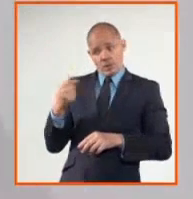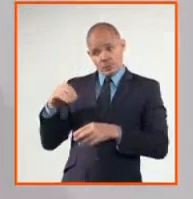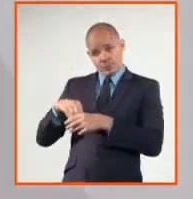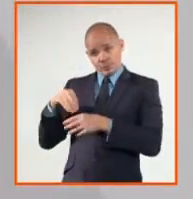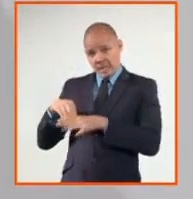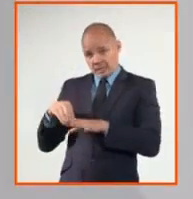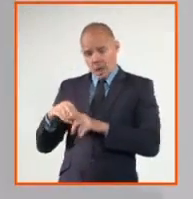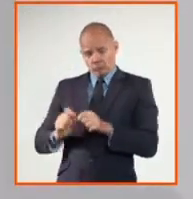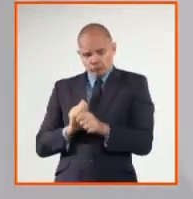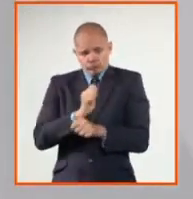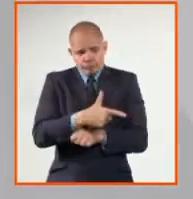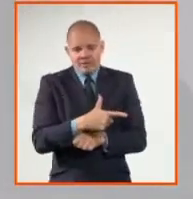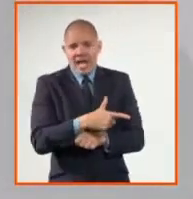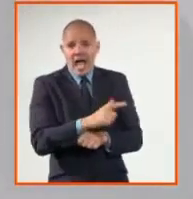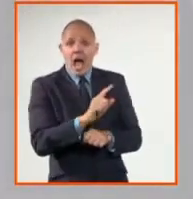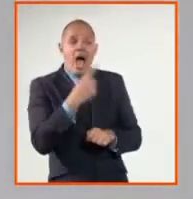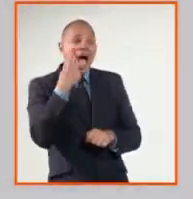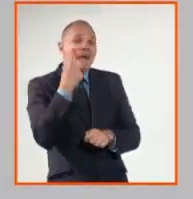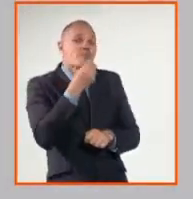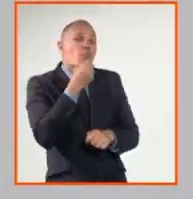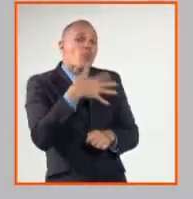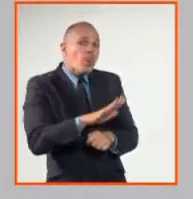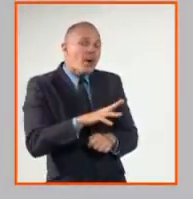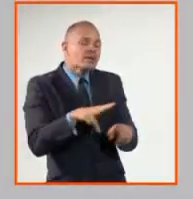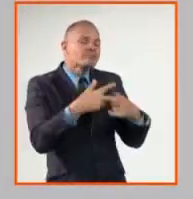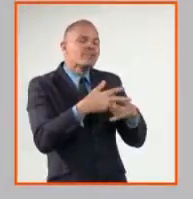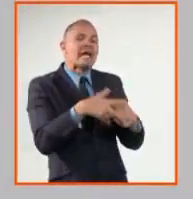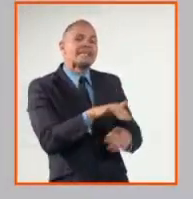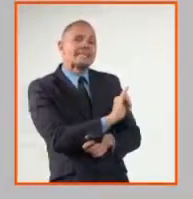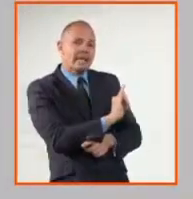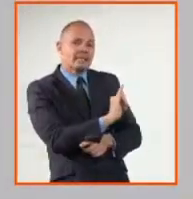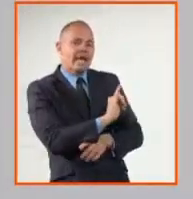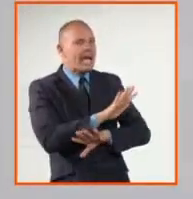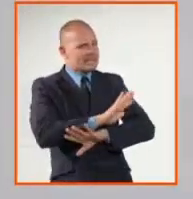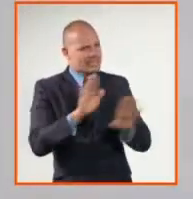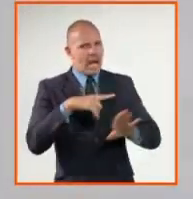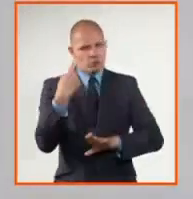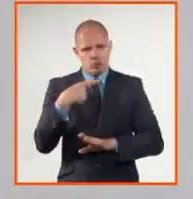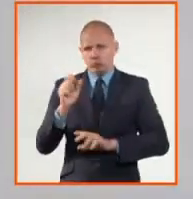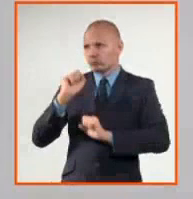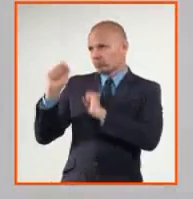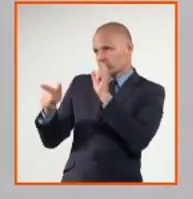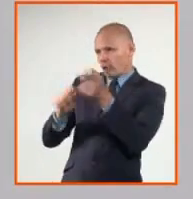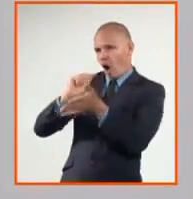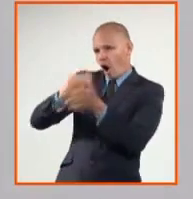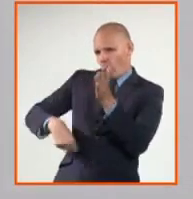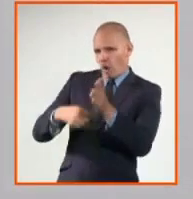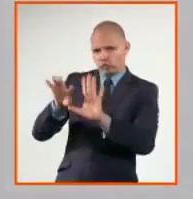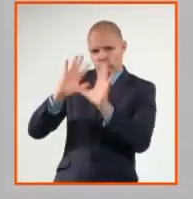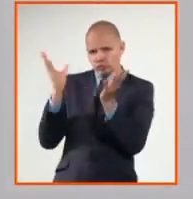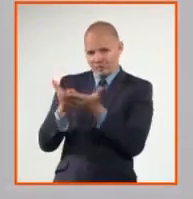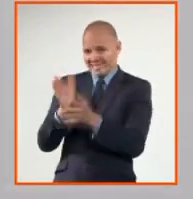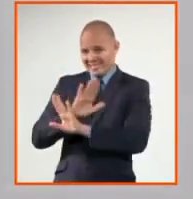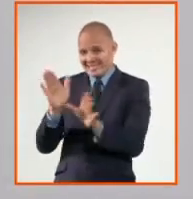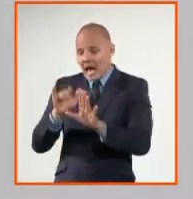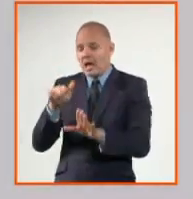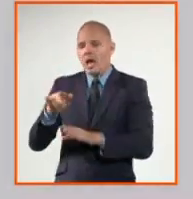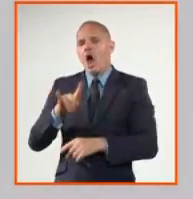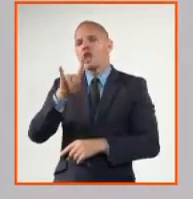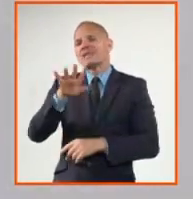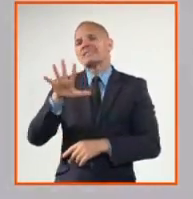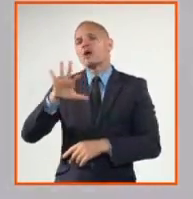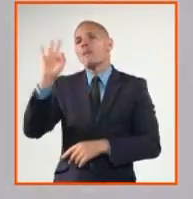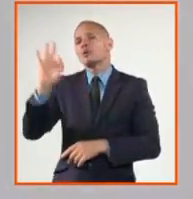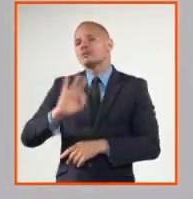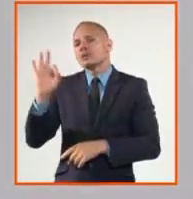contratado más del 95% los recursos necesarios que como se decía muchos de ellos tenían el plazo de